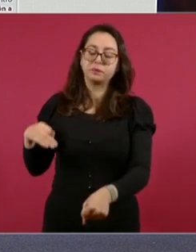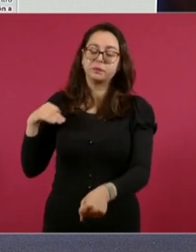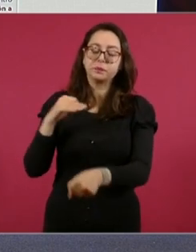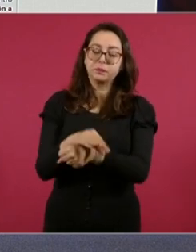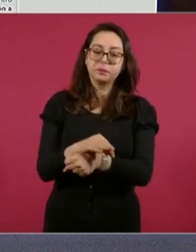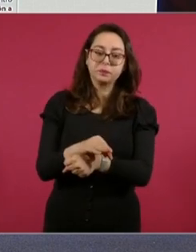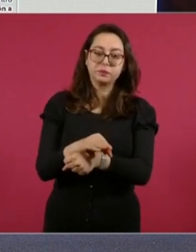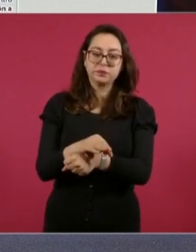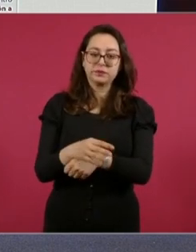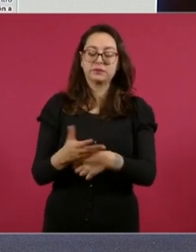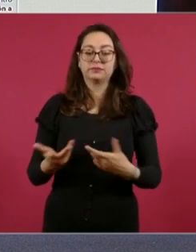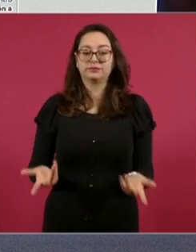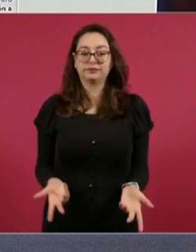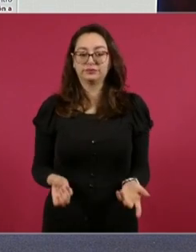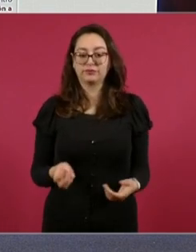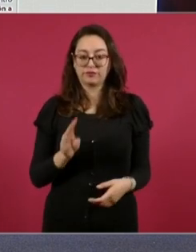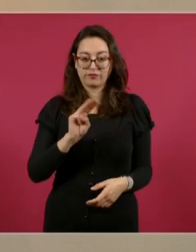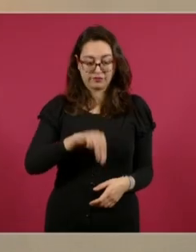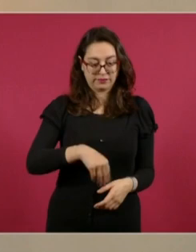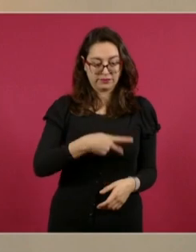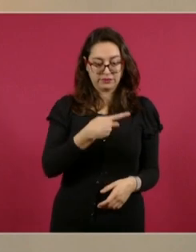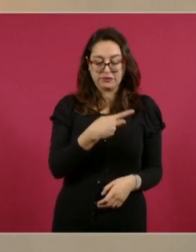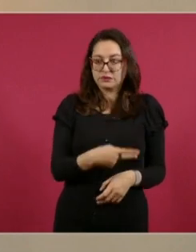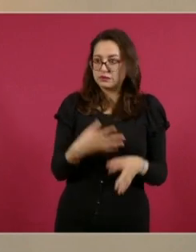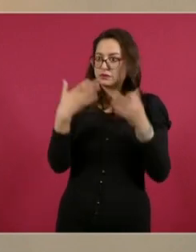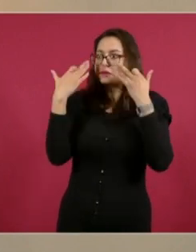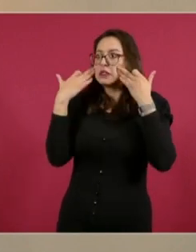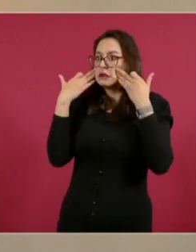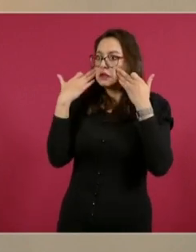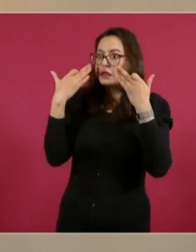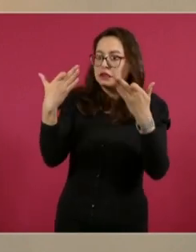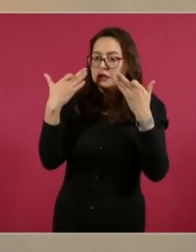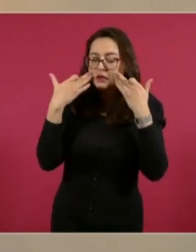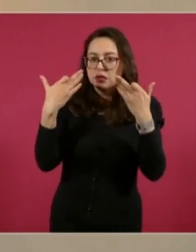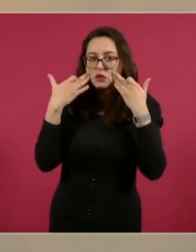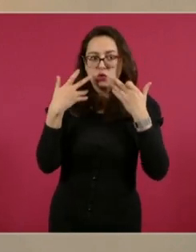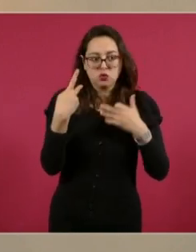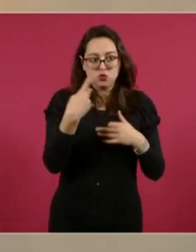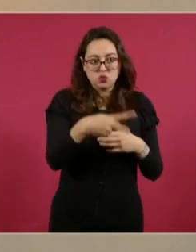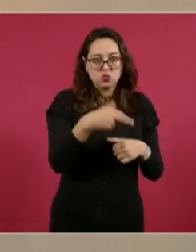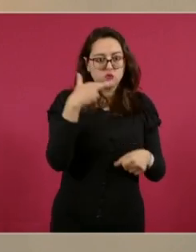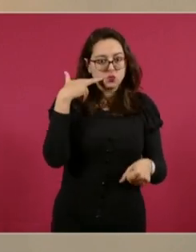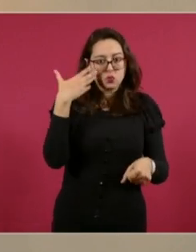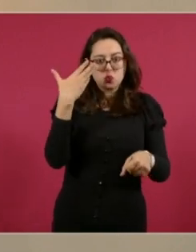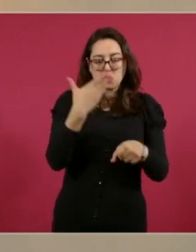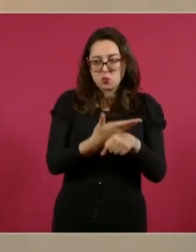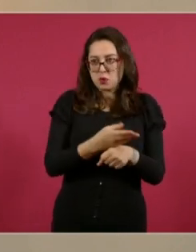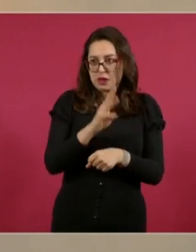Público había designado sus propios testigos en términos del criterio jurisprudencial